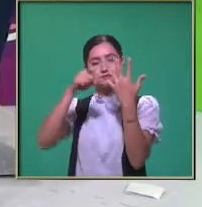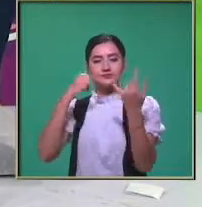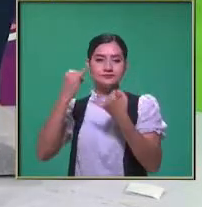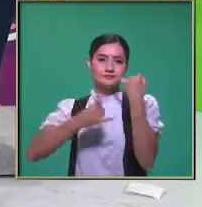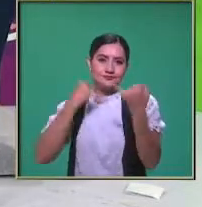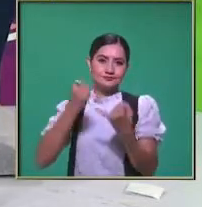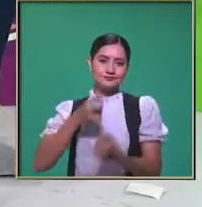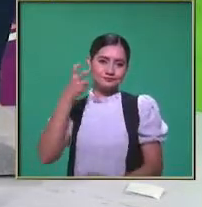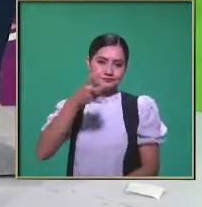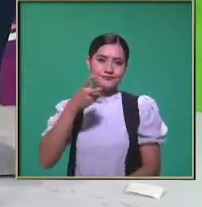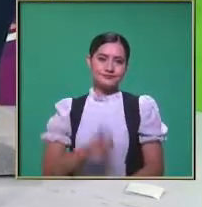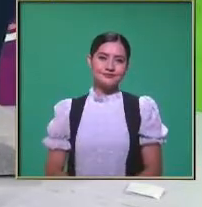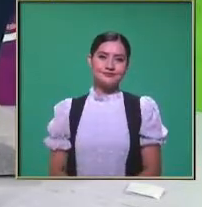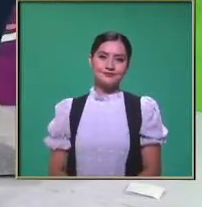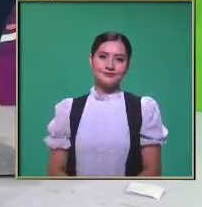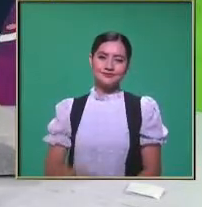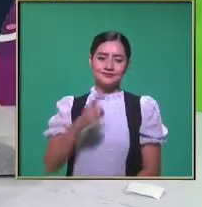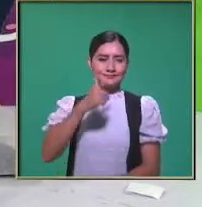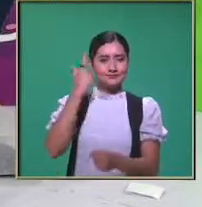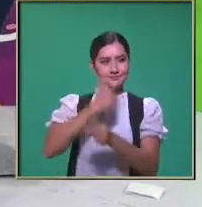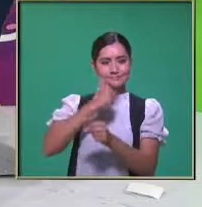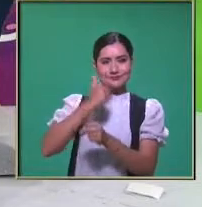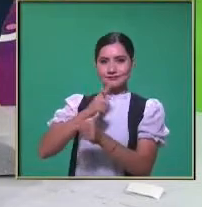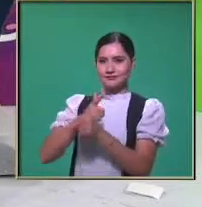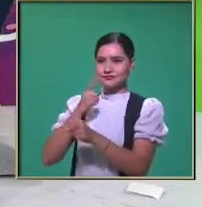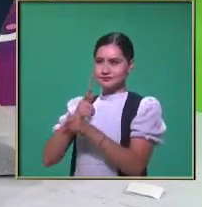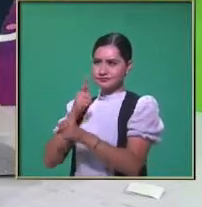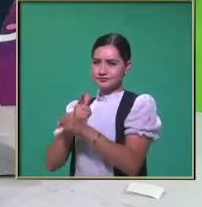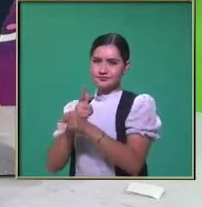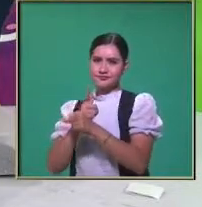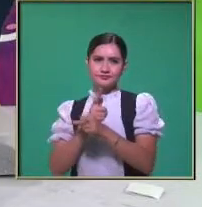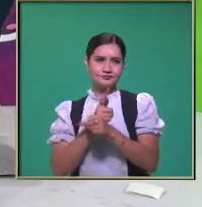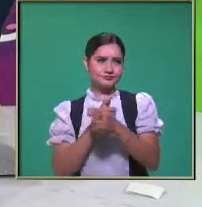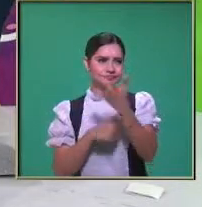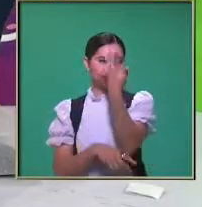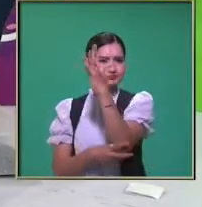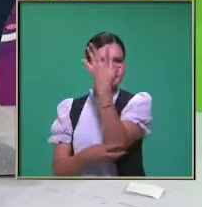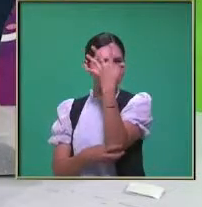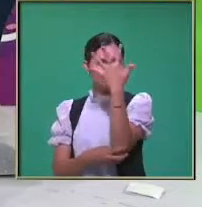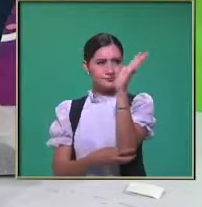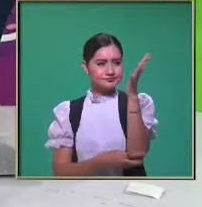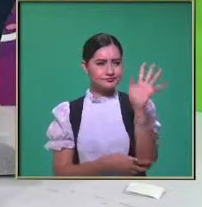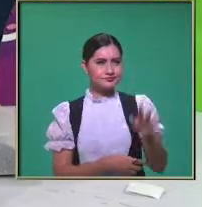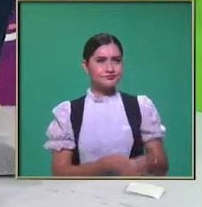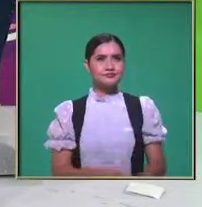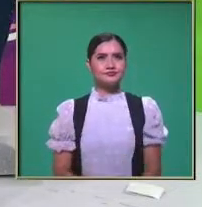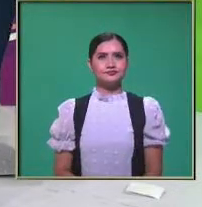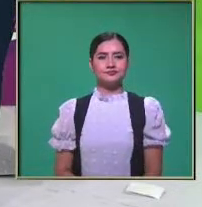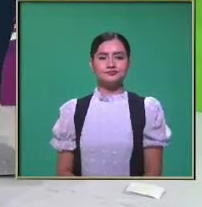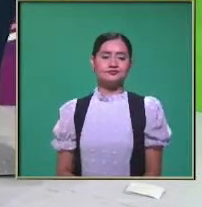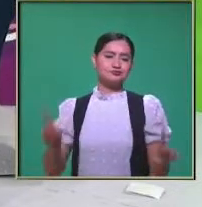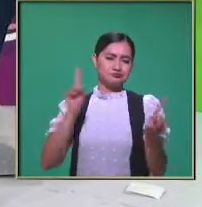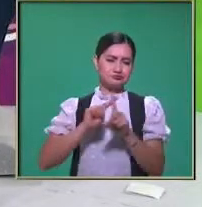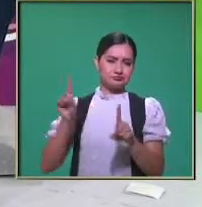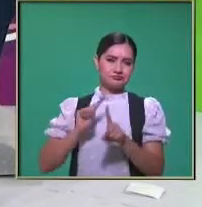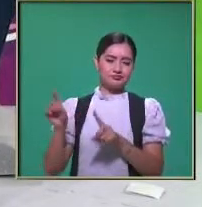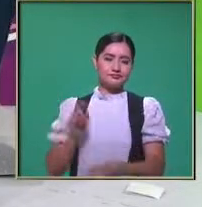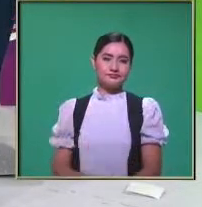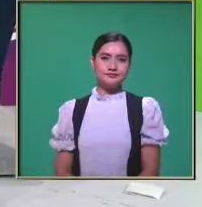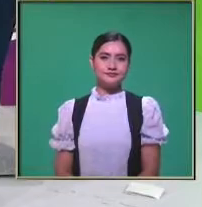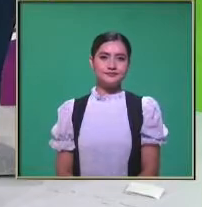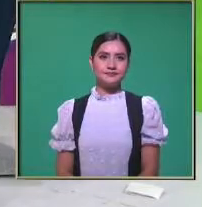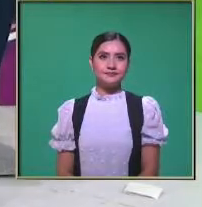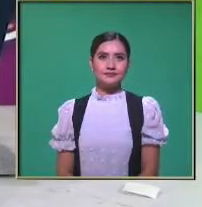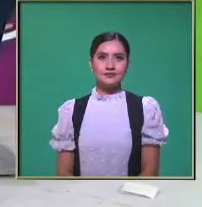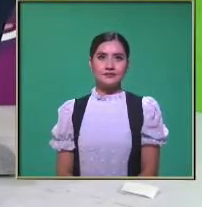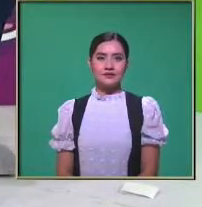el momento quizás que salimos a explorar, ¿verdad? A buscar los elementos de la naturaleza con los que podemos jugar, que son pues muchísimos. Nosotros encontramos